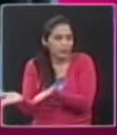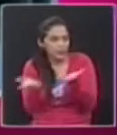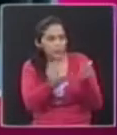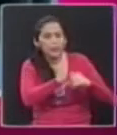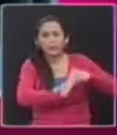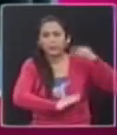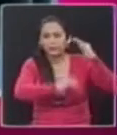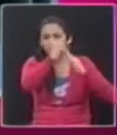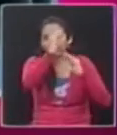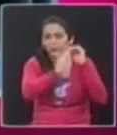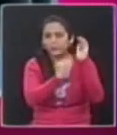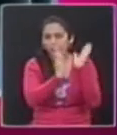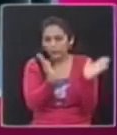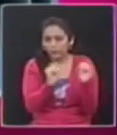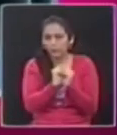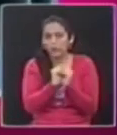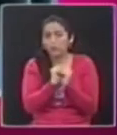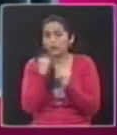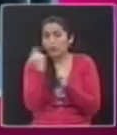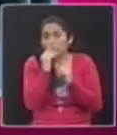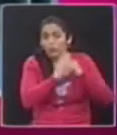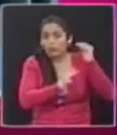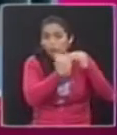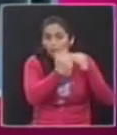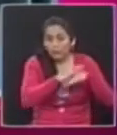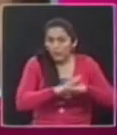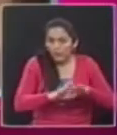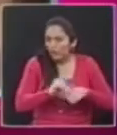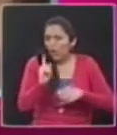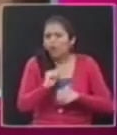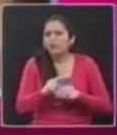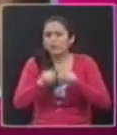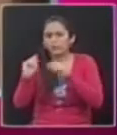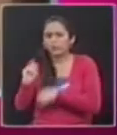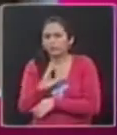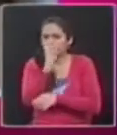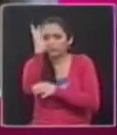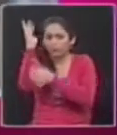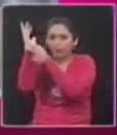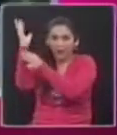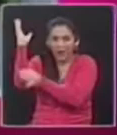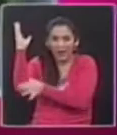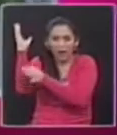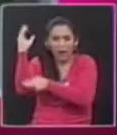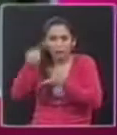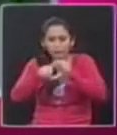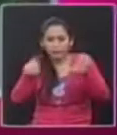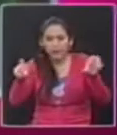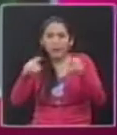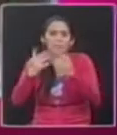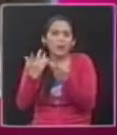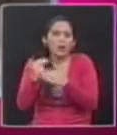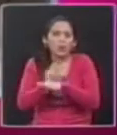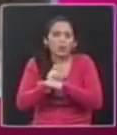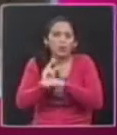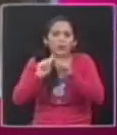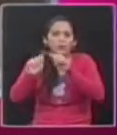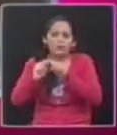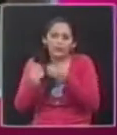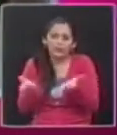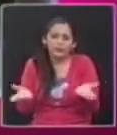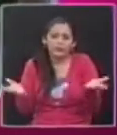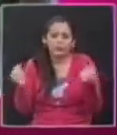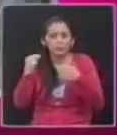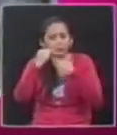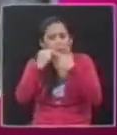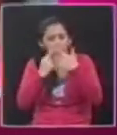una serie de otros productos. Todos conocemos que la madera la utilizamos nosotros desde cuando nacemos en nuestra cuna, obviamente a